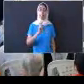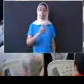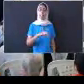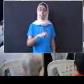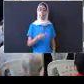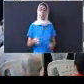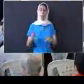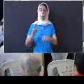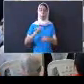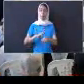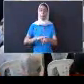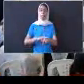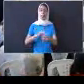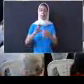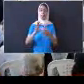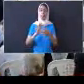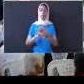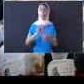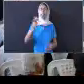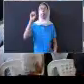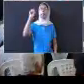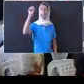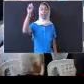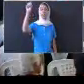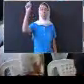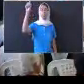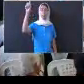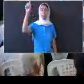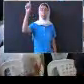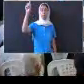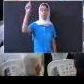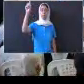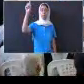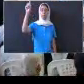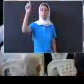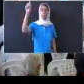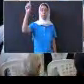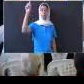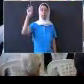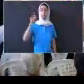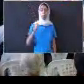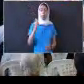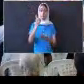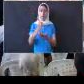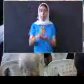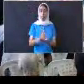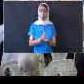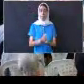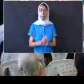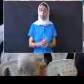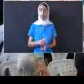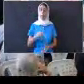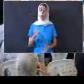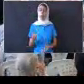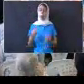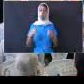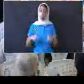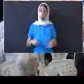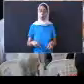Necesitas más de ti Amén, amados hermanos